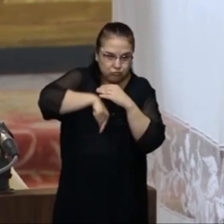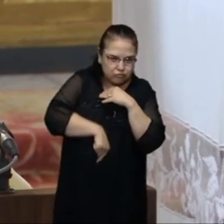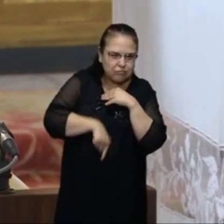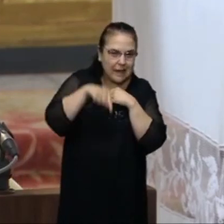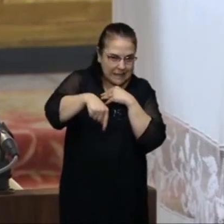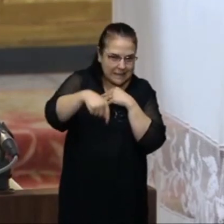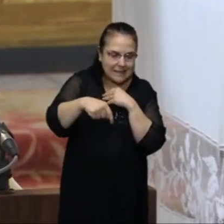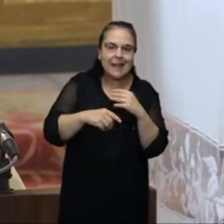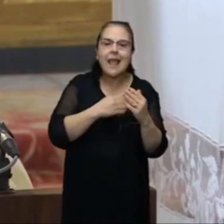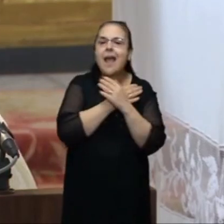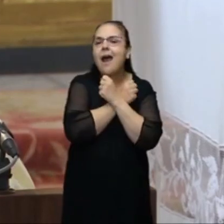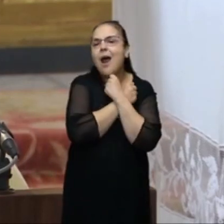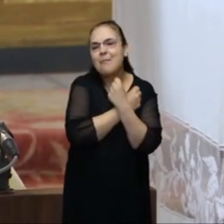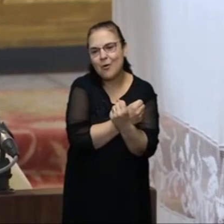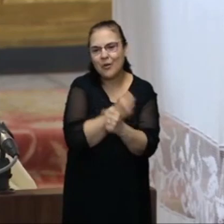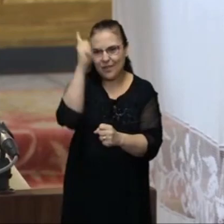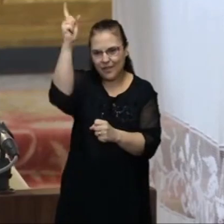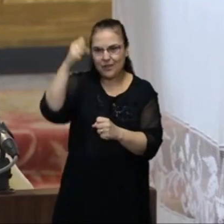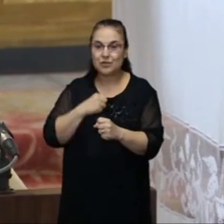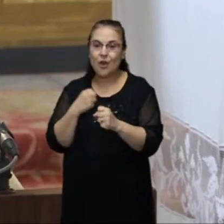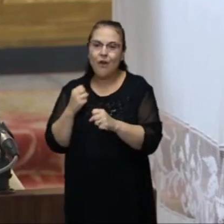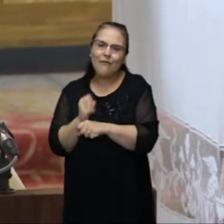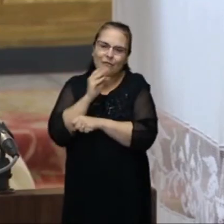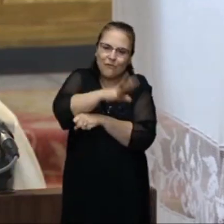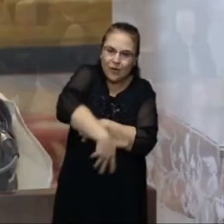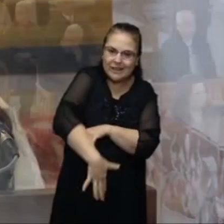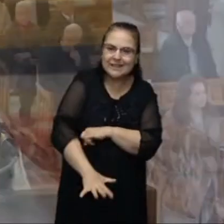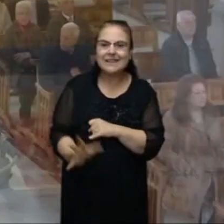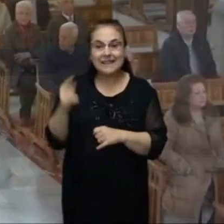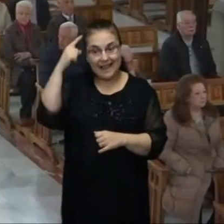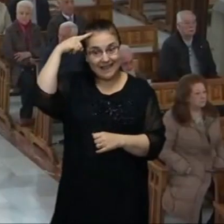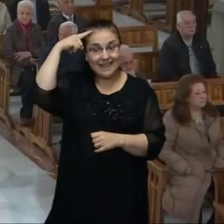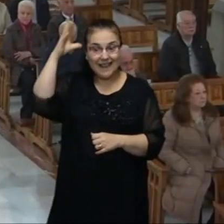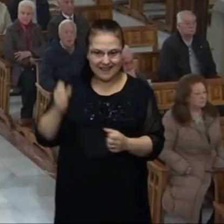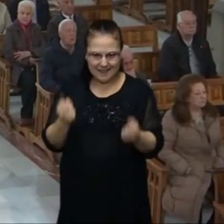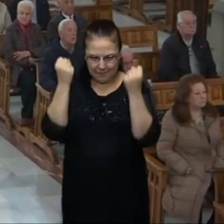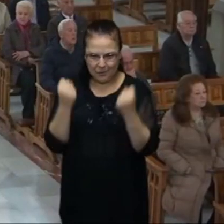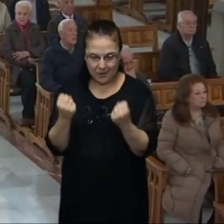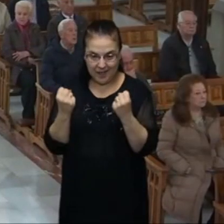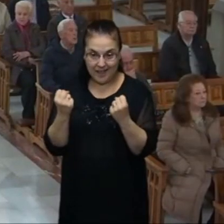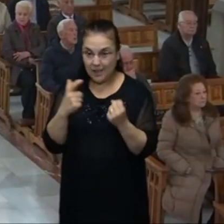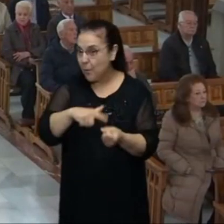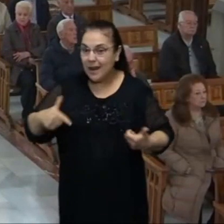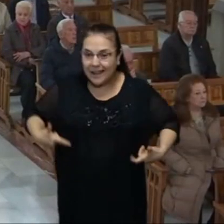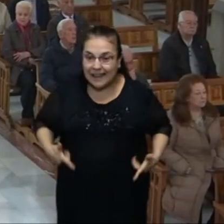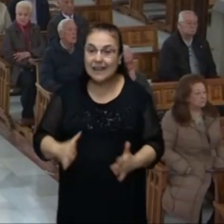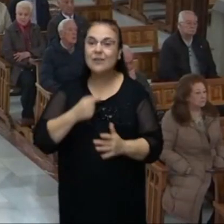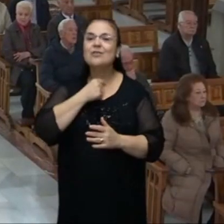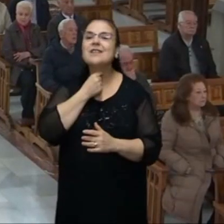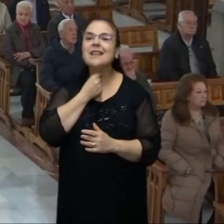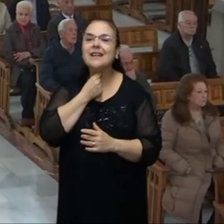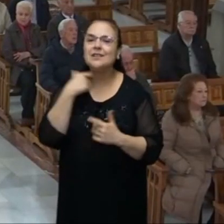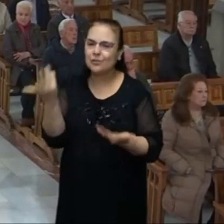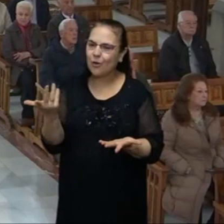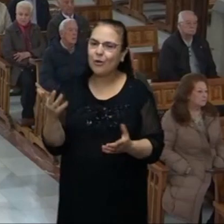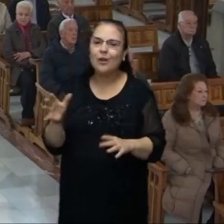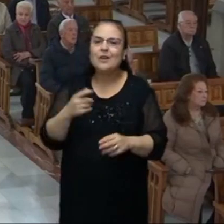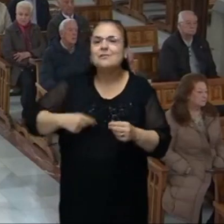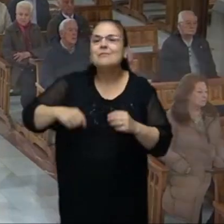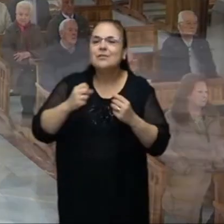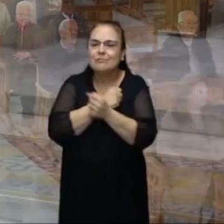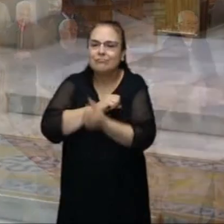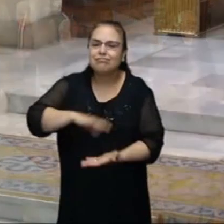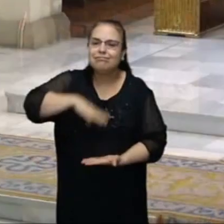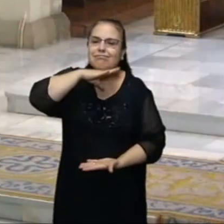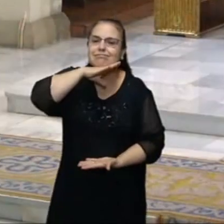de Dios, fuente de la sabiduría, y que esa fuente emane en nuestras vidas para que, como el ciervo sediento, corramos hacia esas aguas y nos llenemos de su amor y seamos